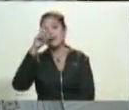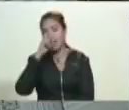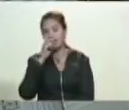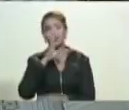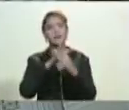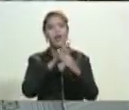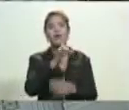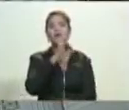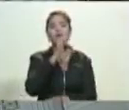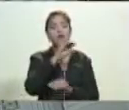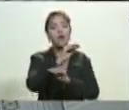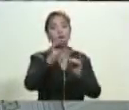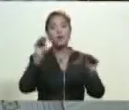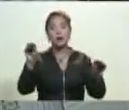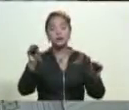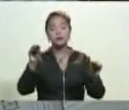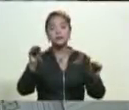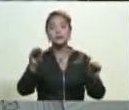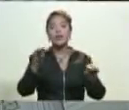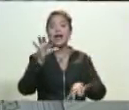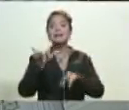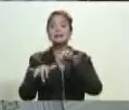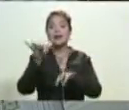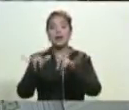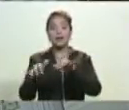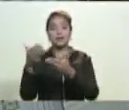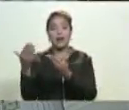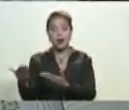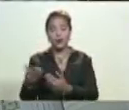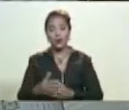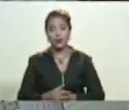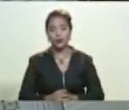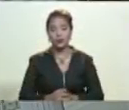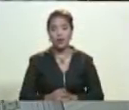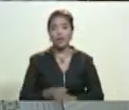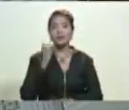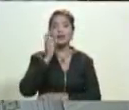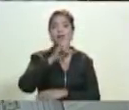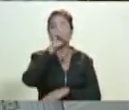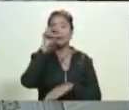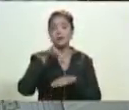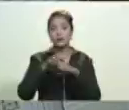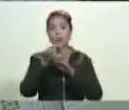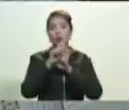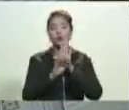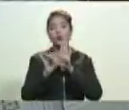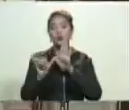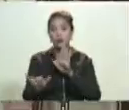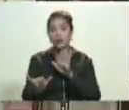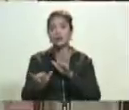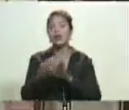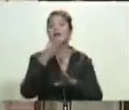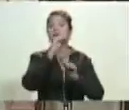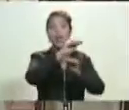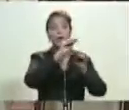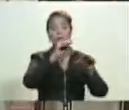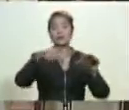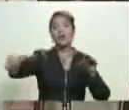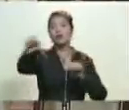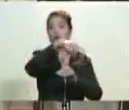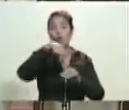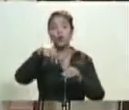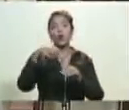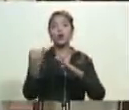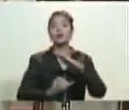Informar e instruir al secretario de esta Asamblea Constituyente de que notifique a los poderes